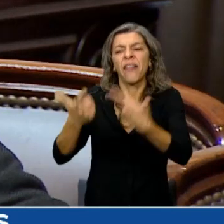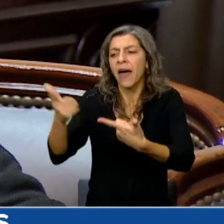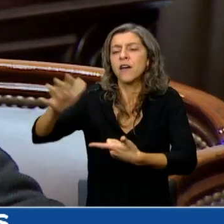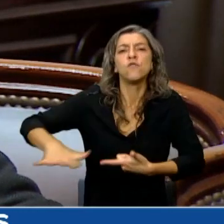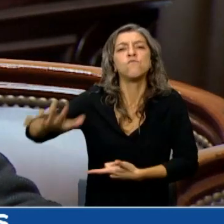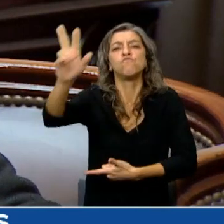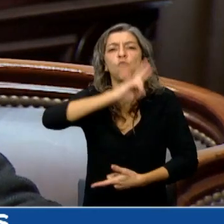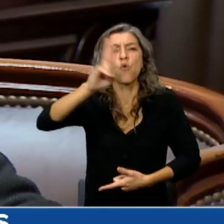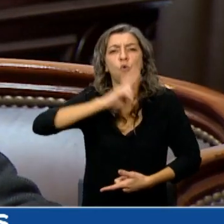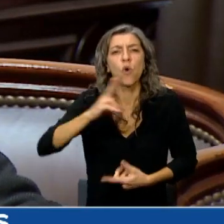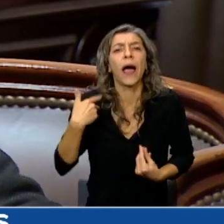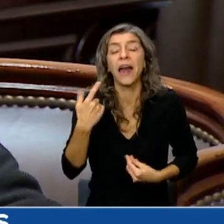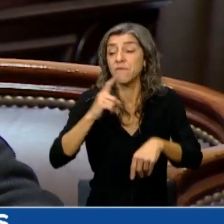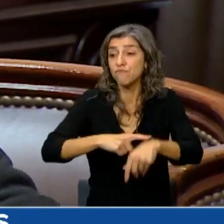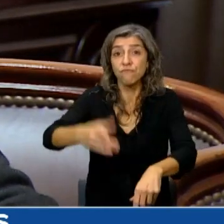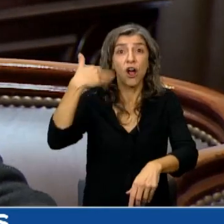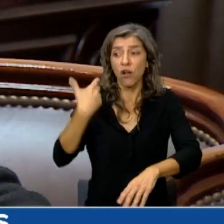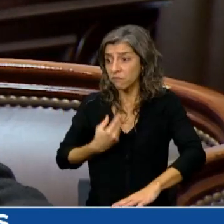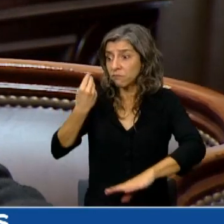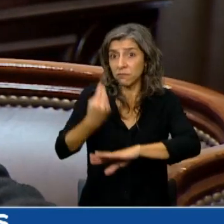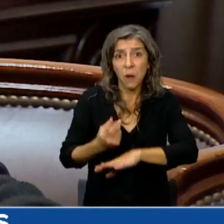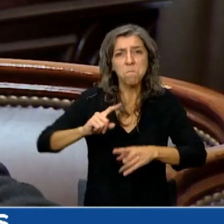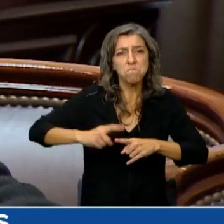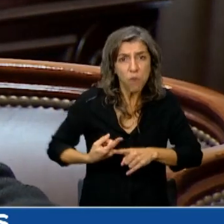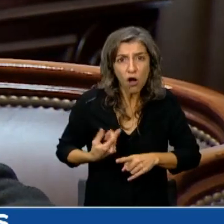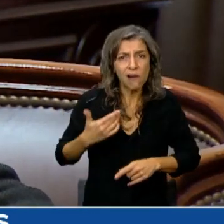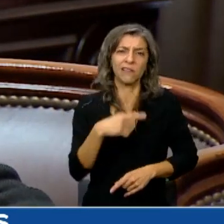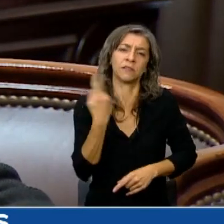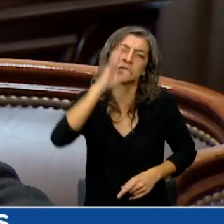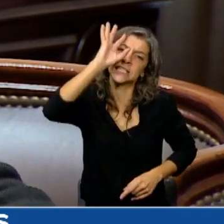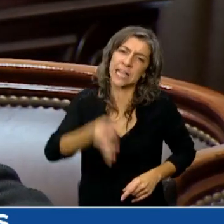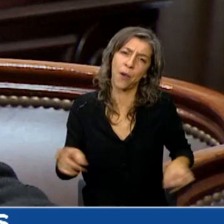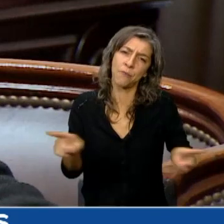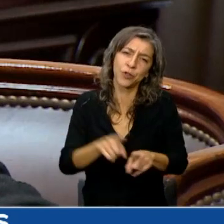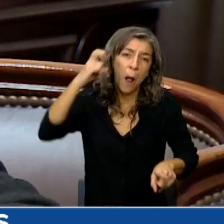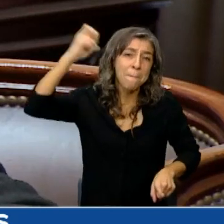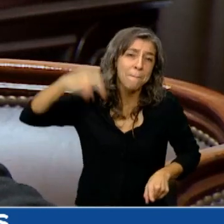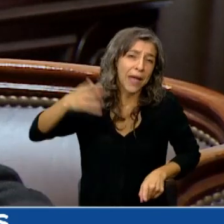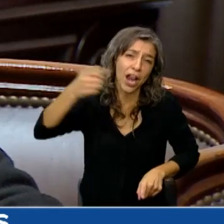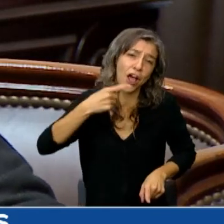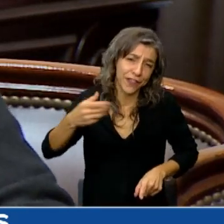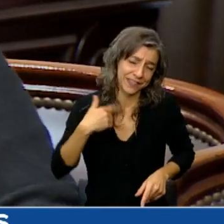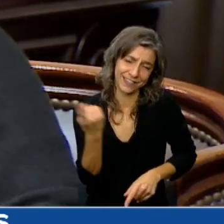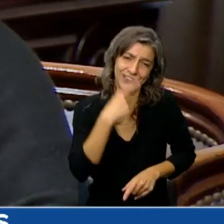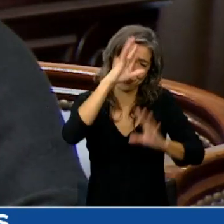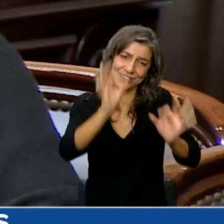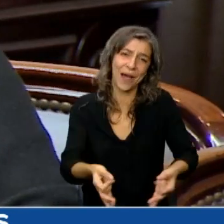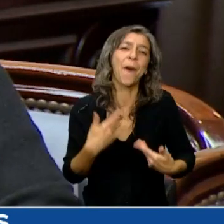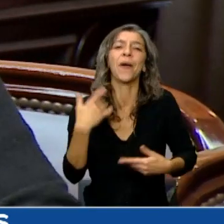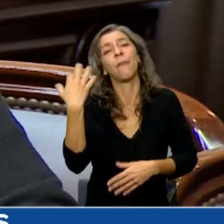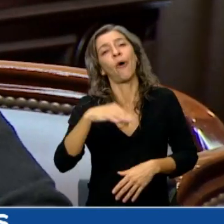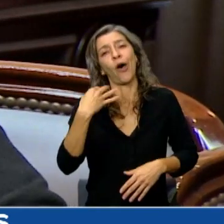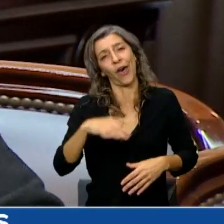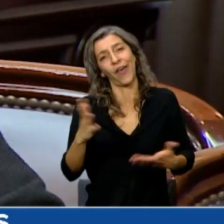cuando entramos a la arena política, sabemos, como decía el general Perón, que hay que tirarle el honor a los cerdos. Él decía a